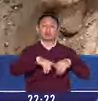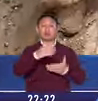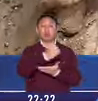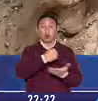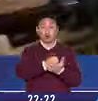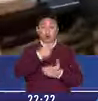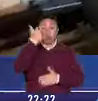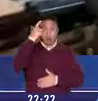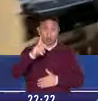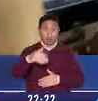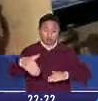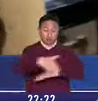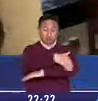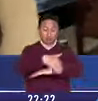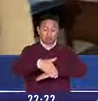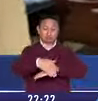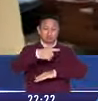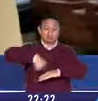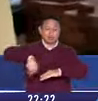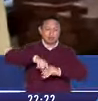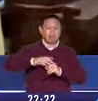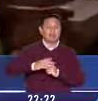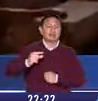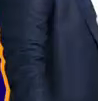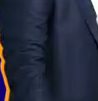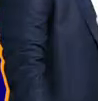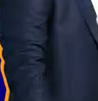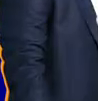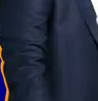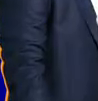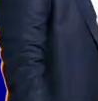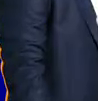y Loja. Los detalles en breves minutos.